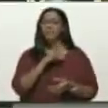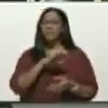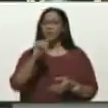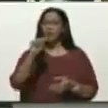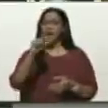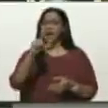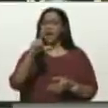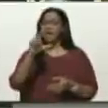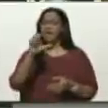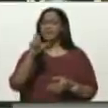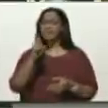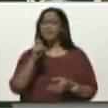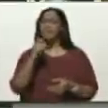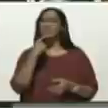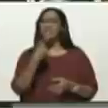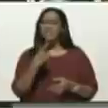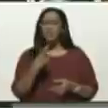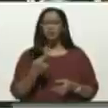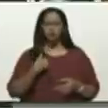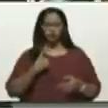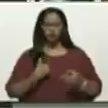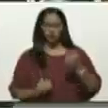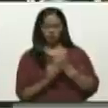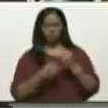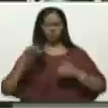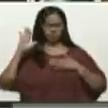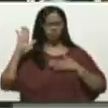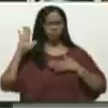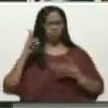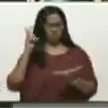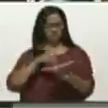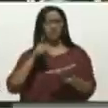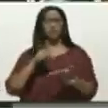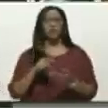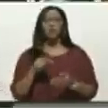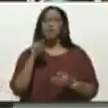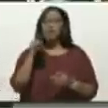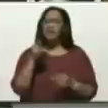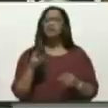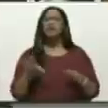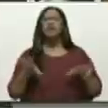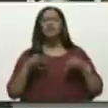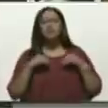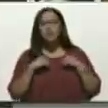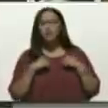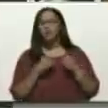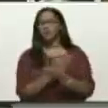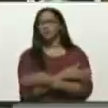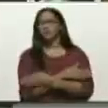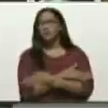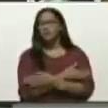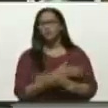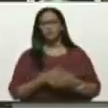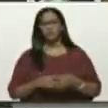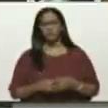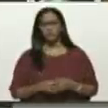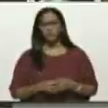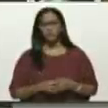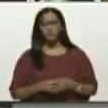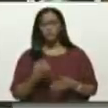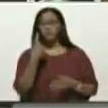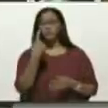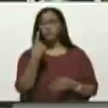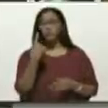los pocos que dijo presente. Eso tiene un mérito y hay que reconocerlo. Y fue uno